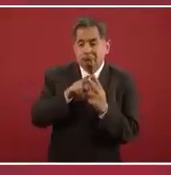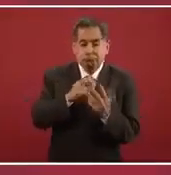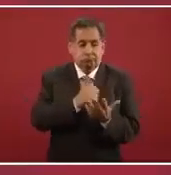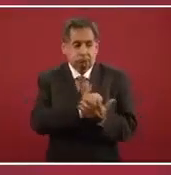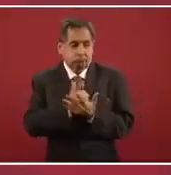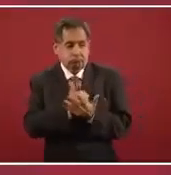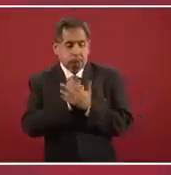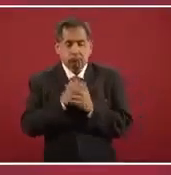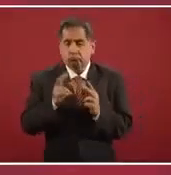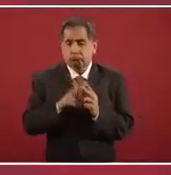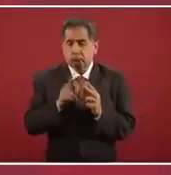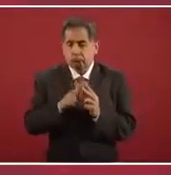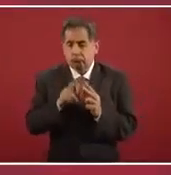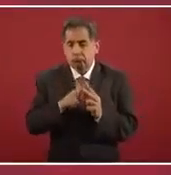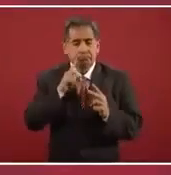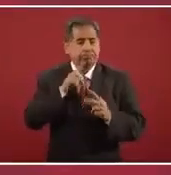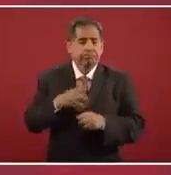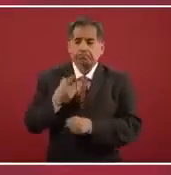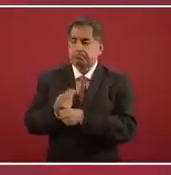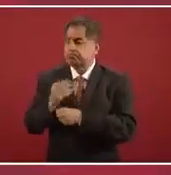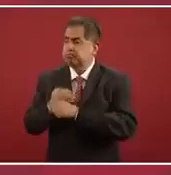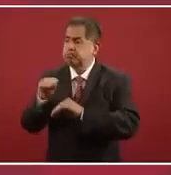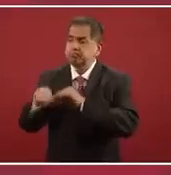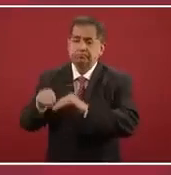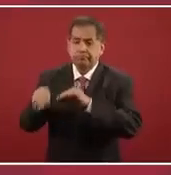ayudando en la rehabilitación.